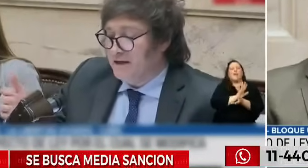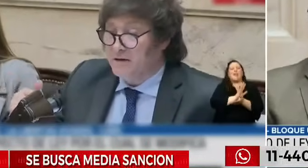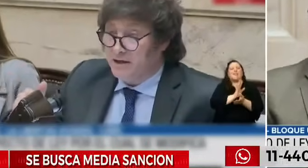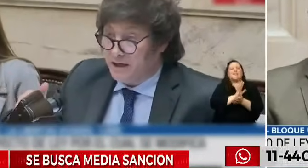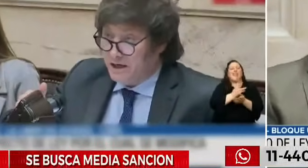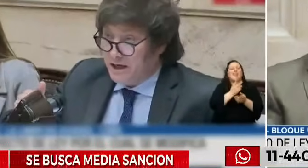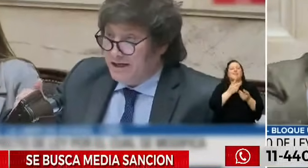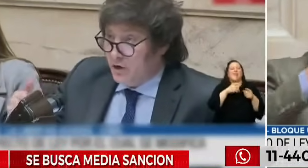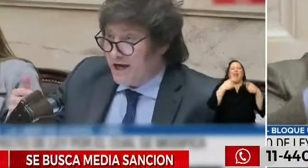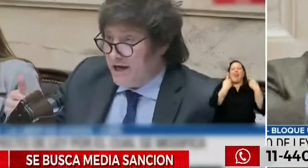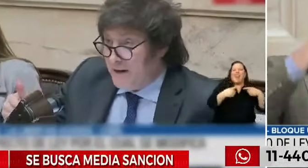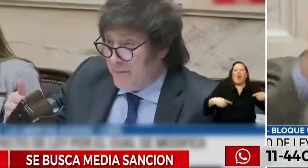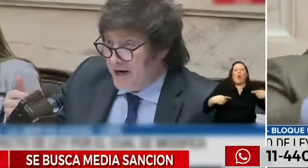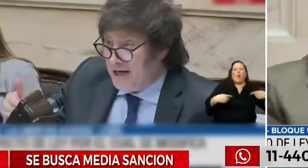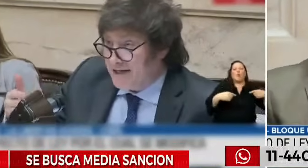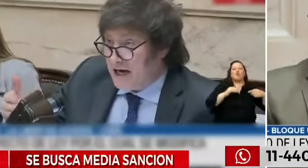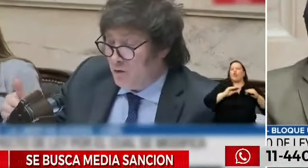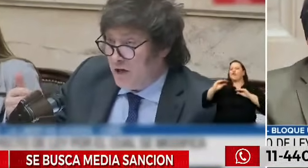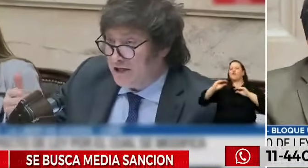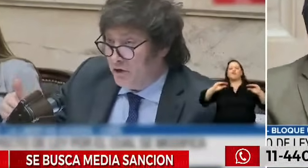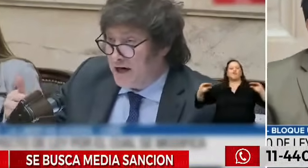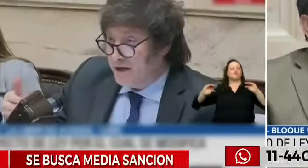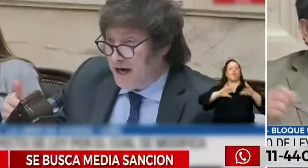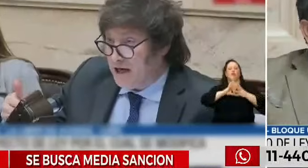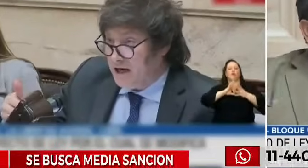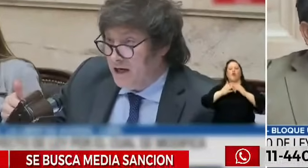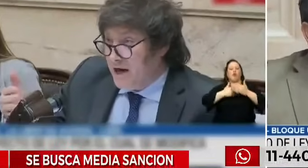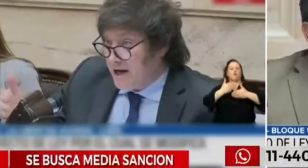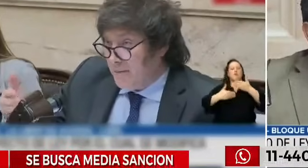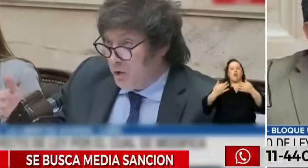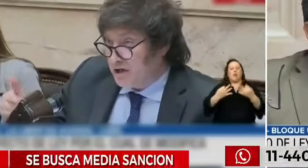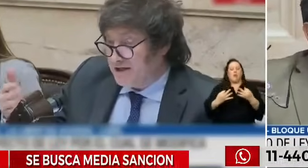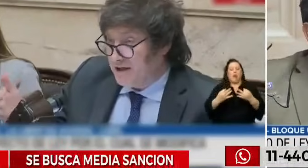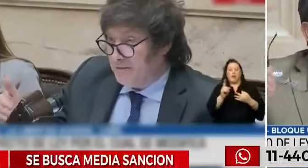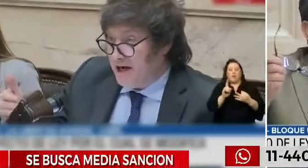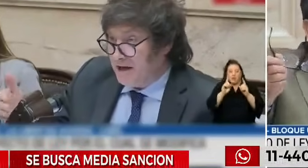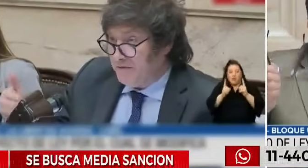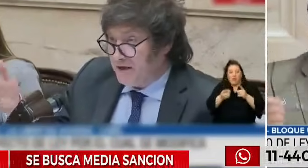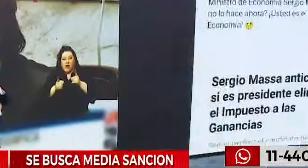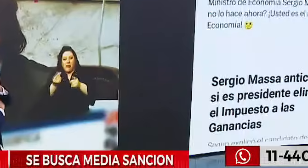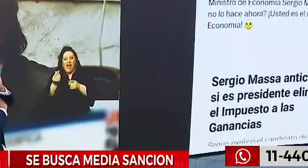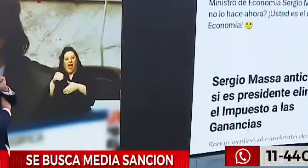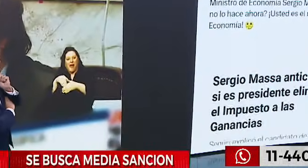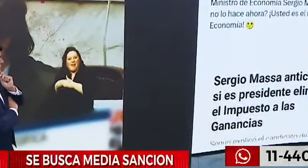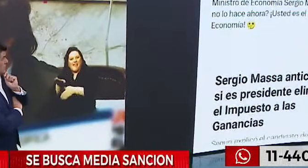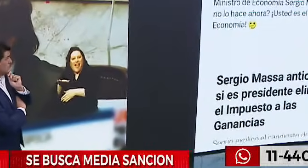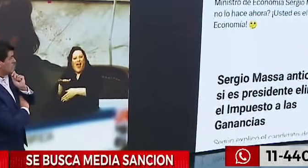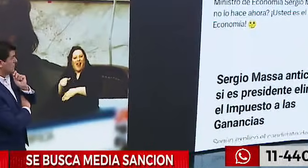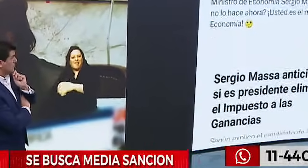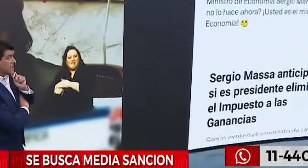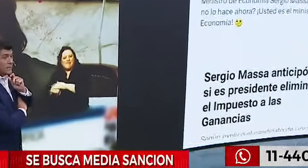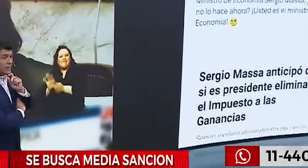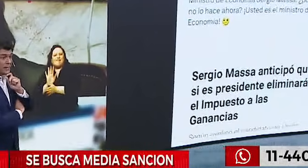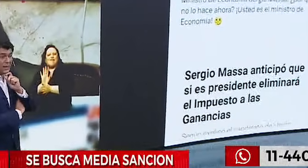generó una chicana muy fuerte. Sí. Es el más antikirchnerista y el más antiperonista de los políticos hoy en